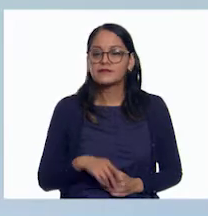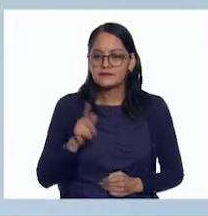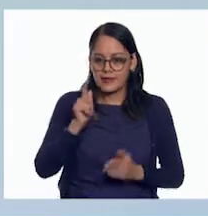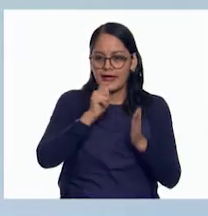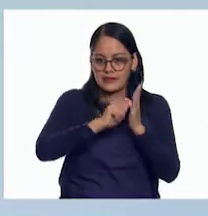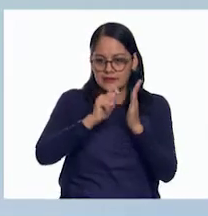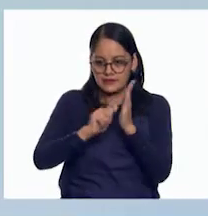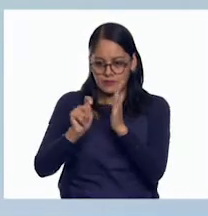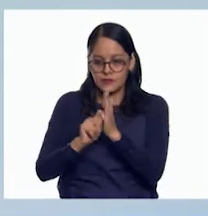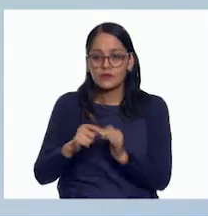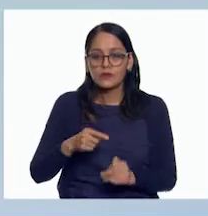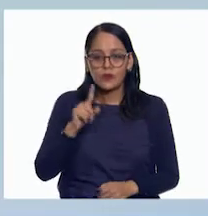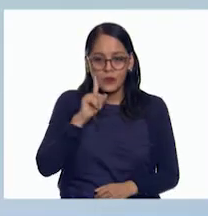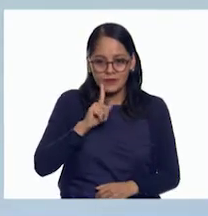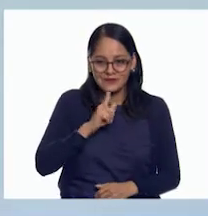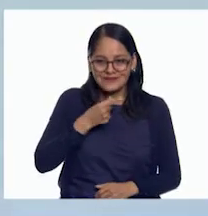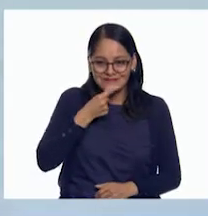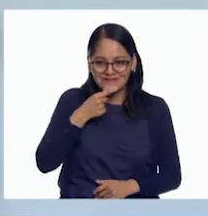desobedece